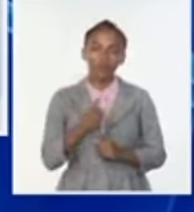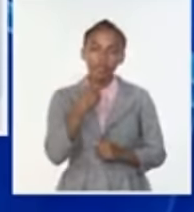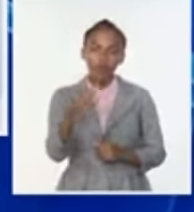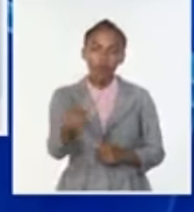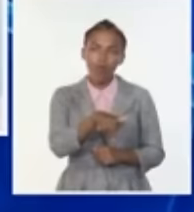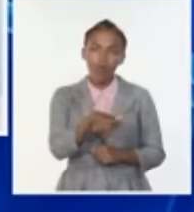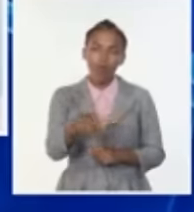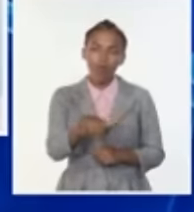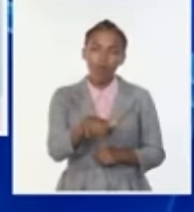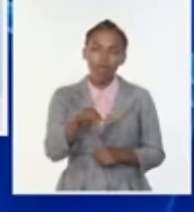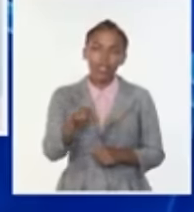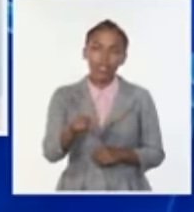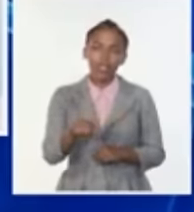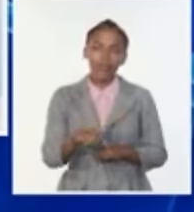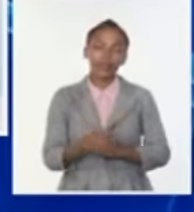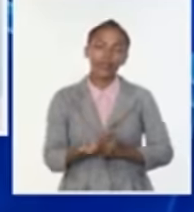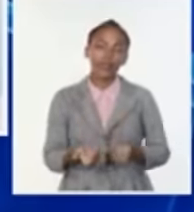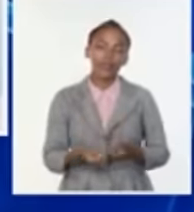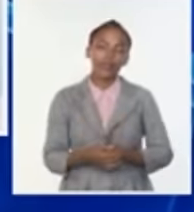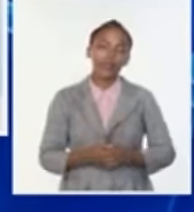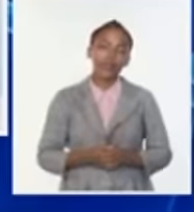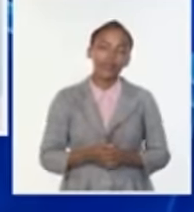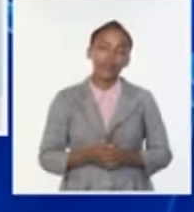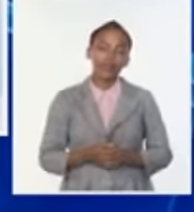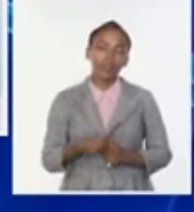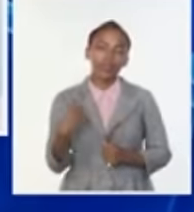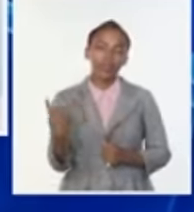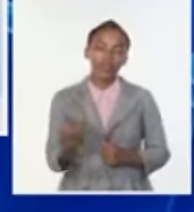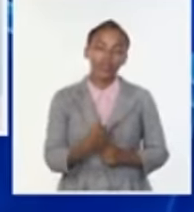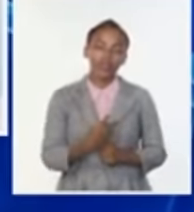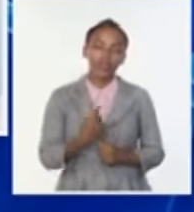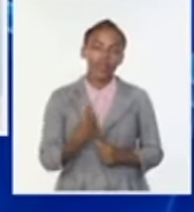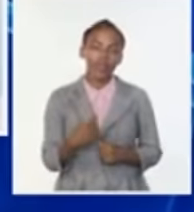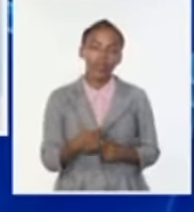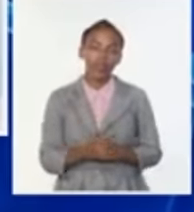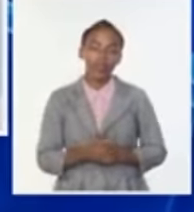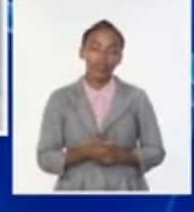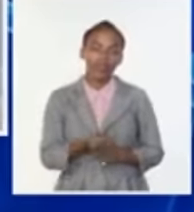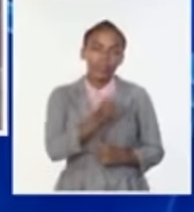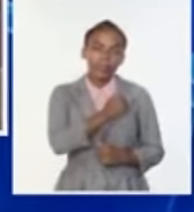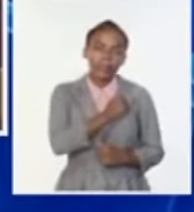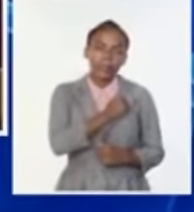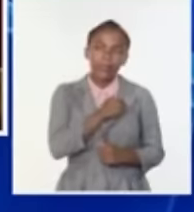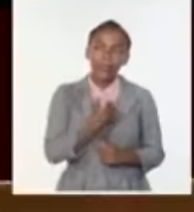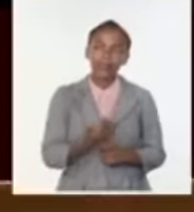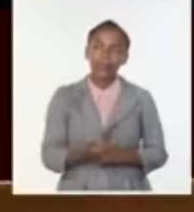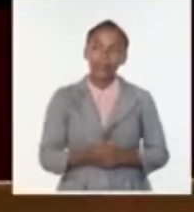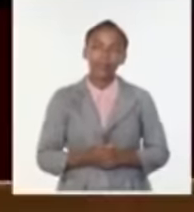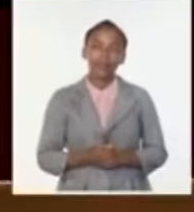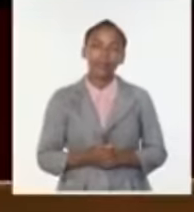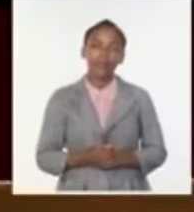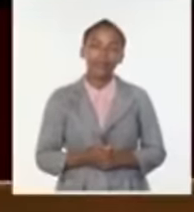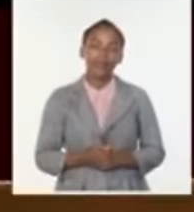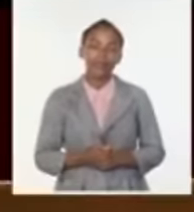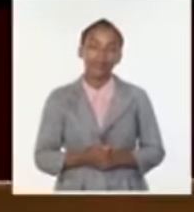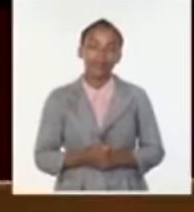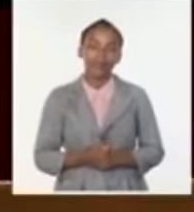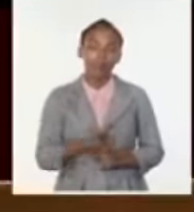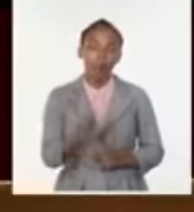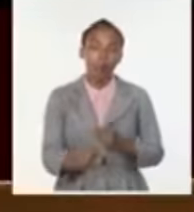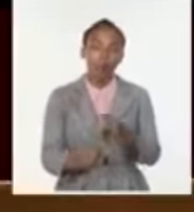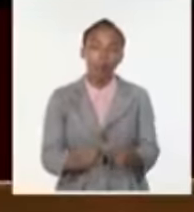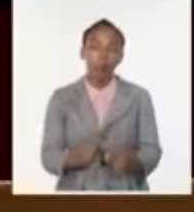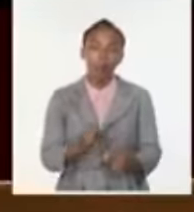fin recaudatorio. Ahí sí lo que nosotros en materia de electricidad no queremos sacar un kilo de electricidad. Queremos ir eliminando los